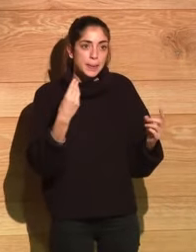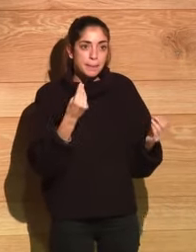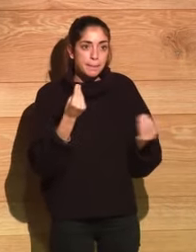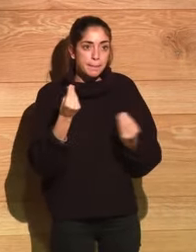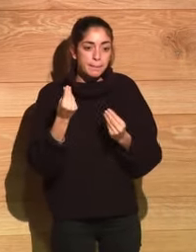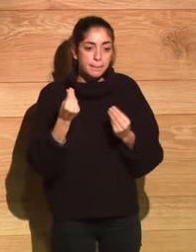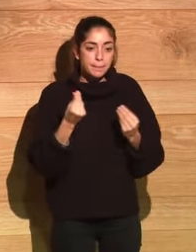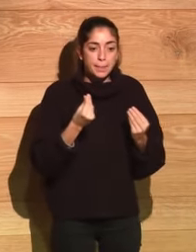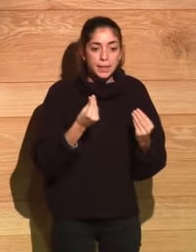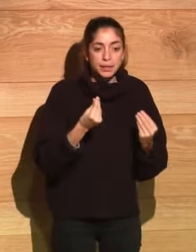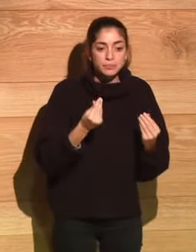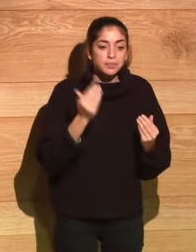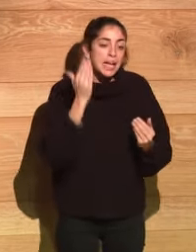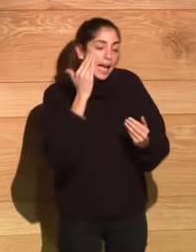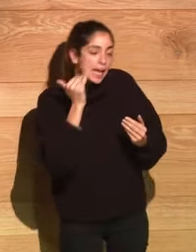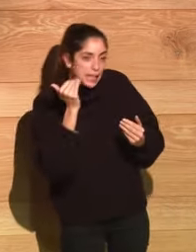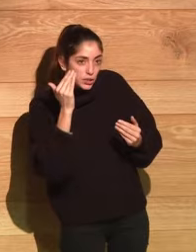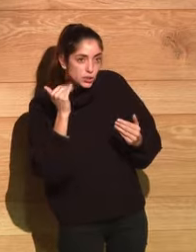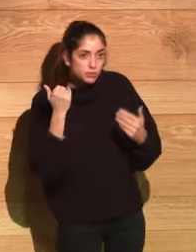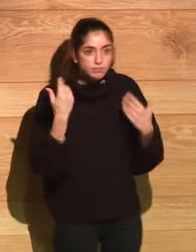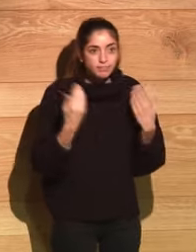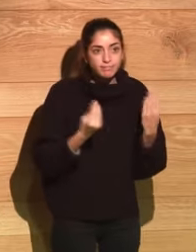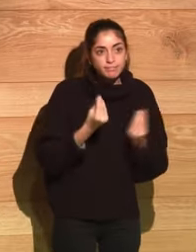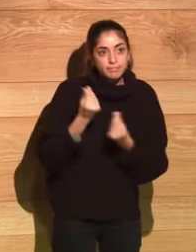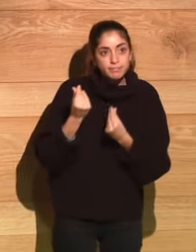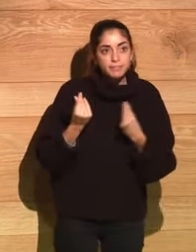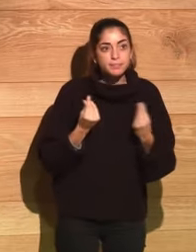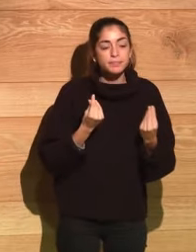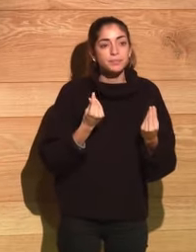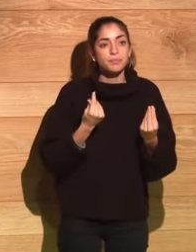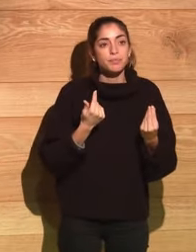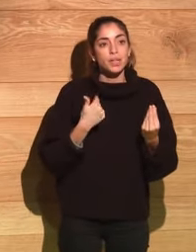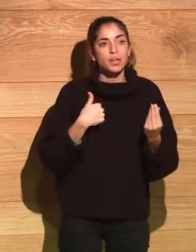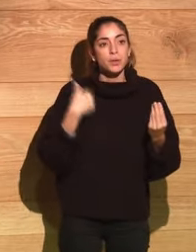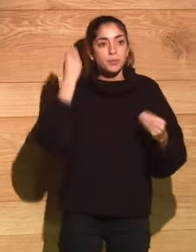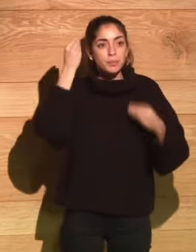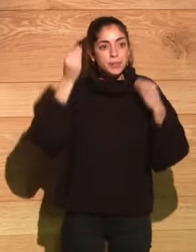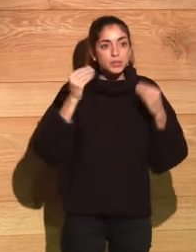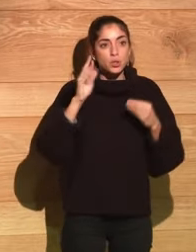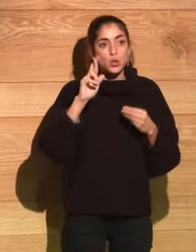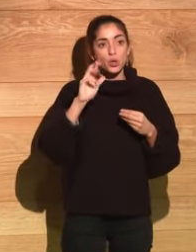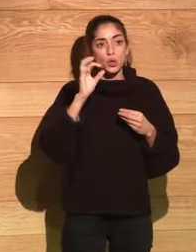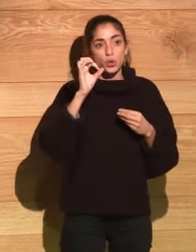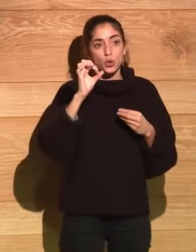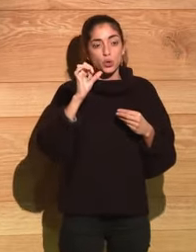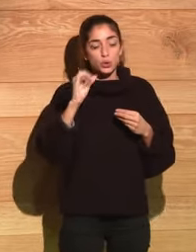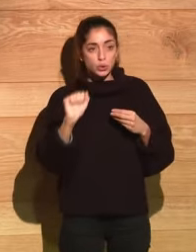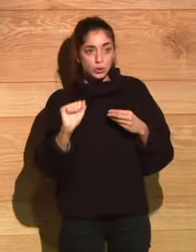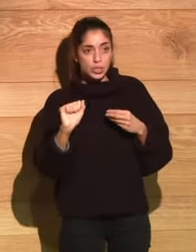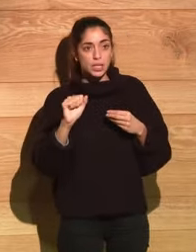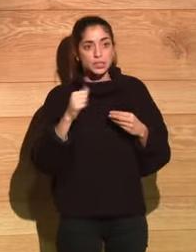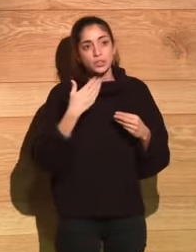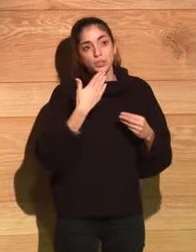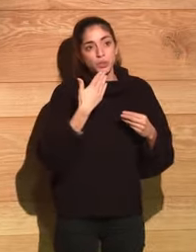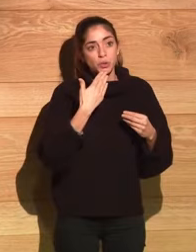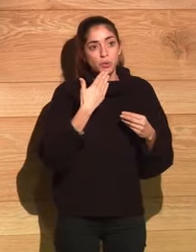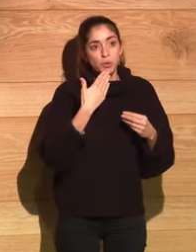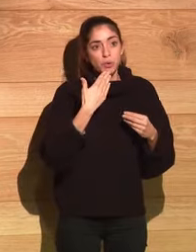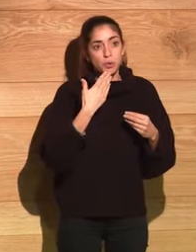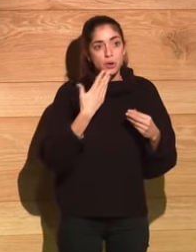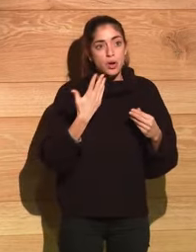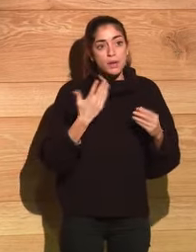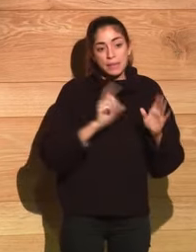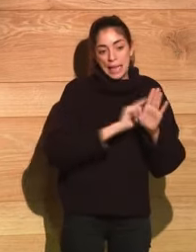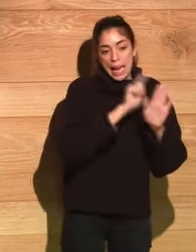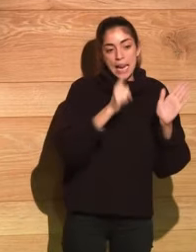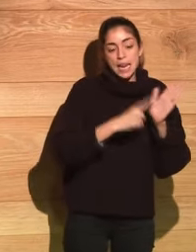del otro. Y nos puede llevar, como muy bien decía Rosa Chazel en lo que leí antes, a cargarte cualquier